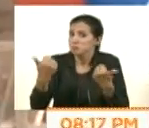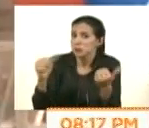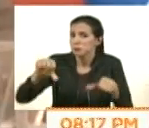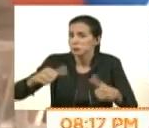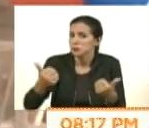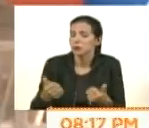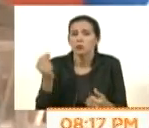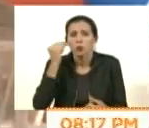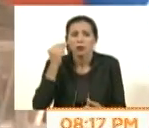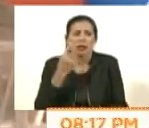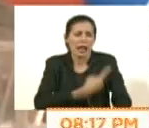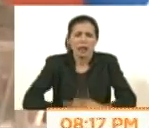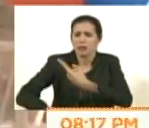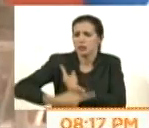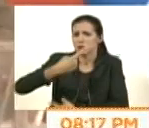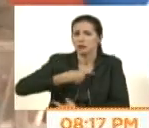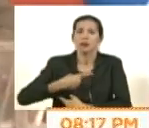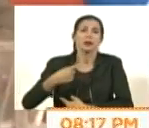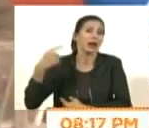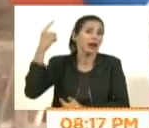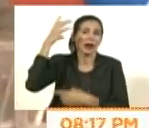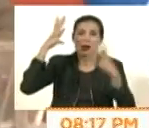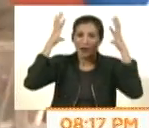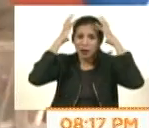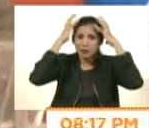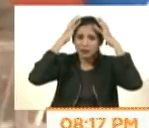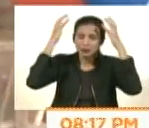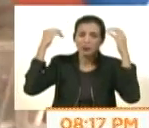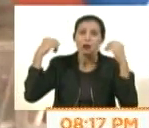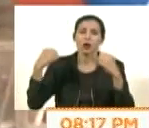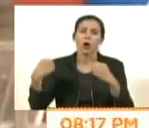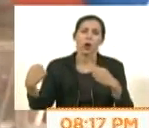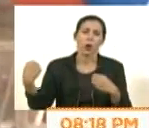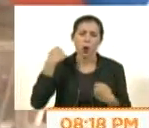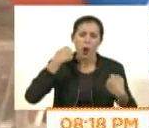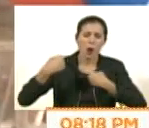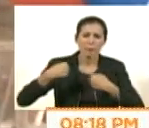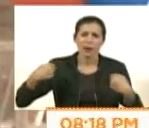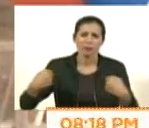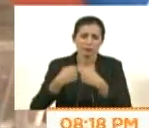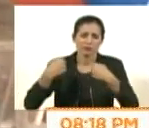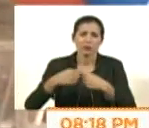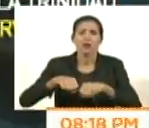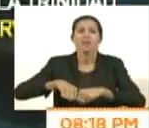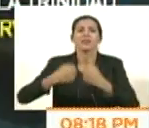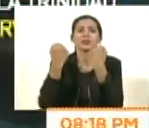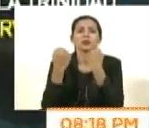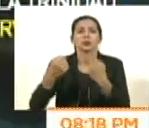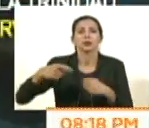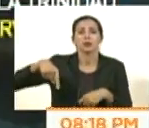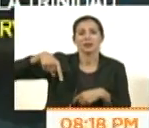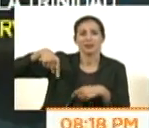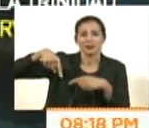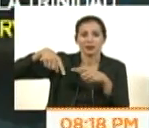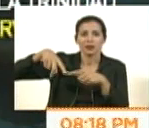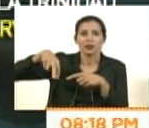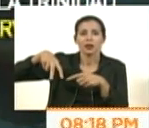Sufrió múltiples heridas cráneoencefálicas, politraumatismo, fractura de rodilla